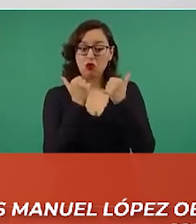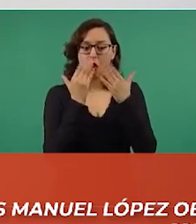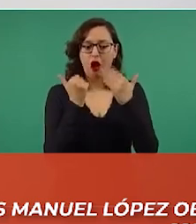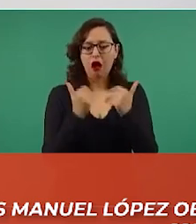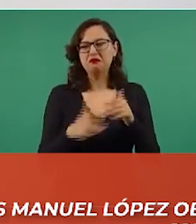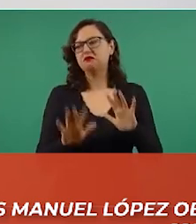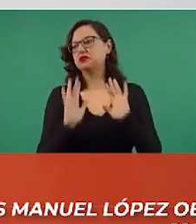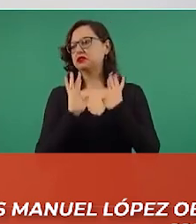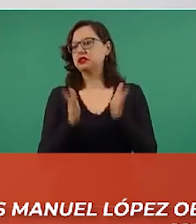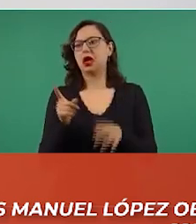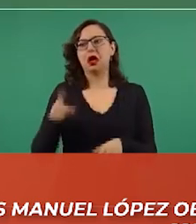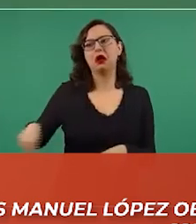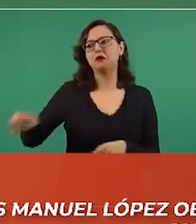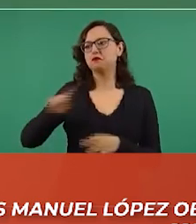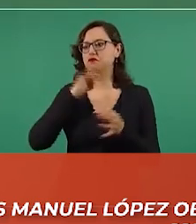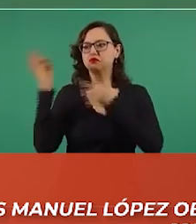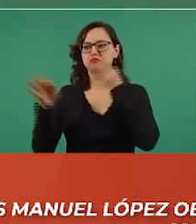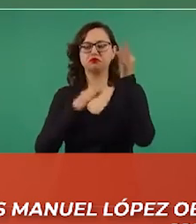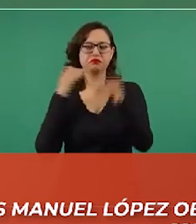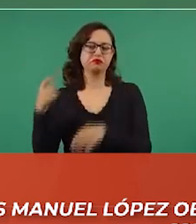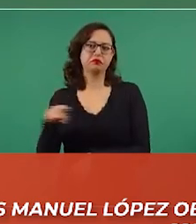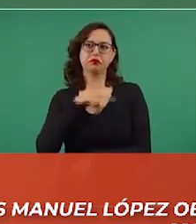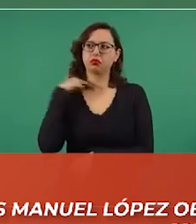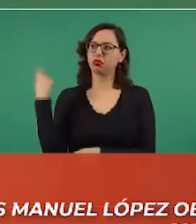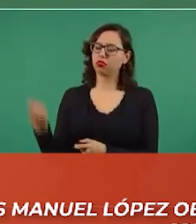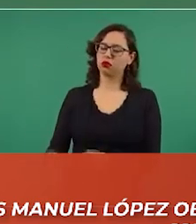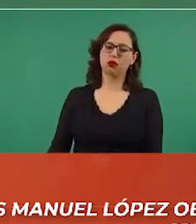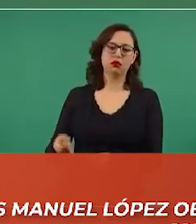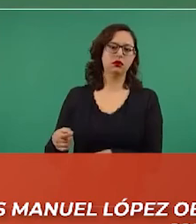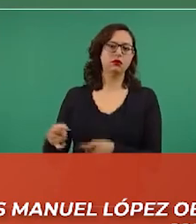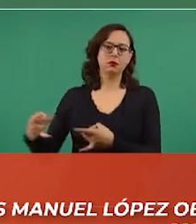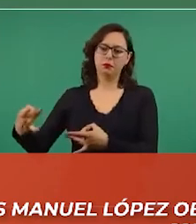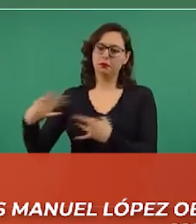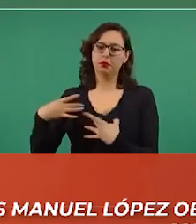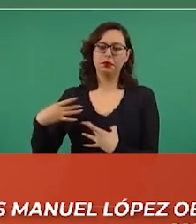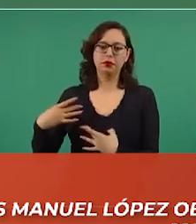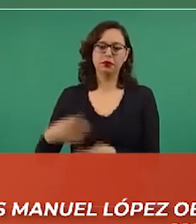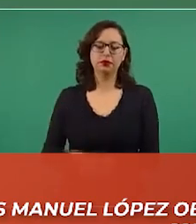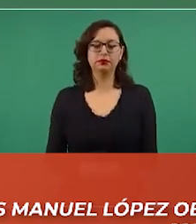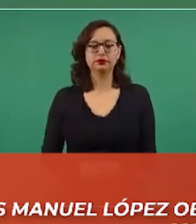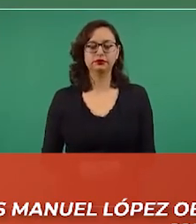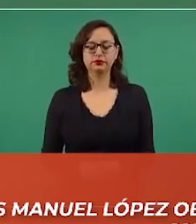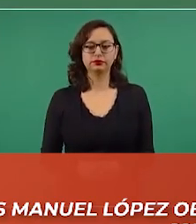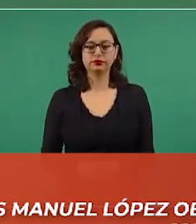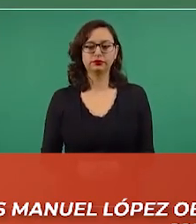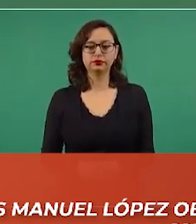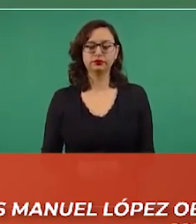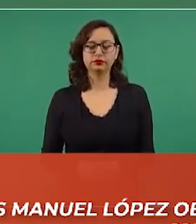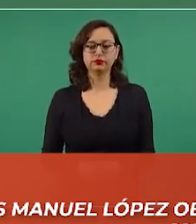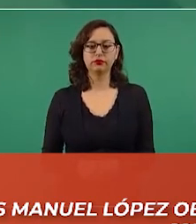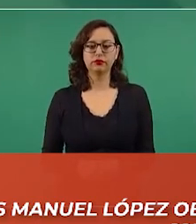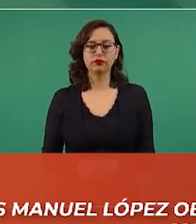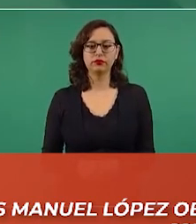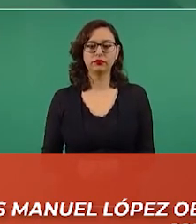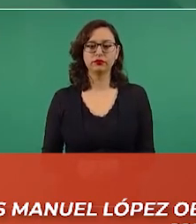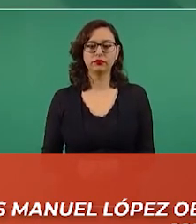derrotado. ¿Qué pasó en la elección? No pudieron.